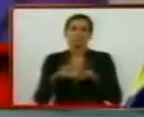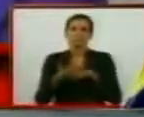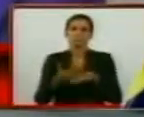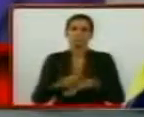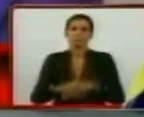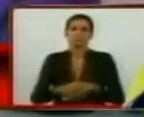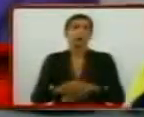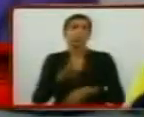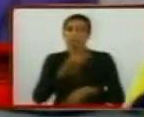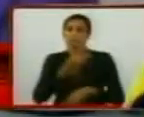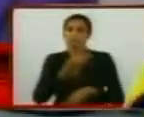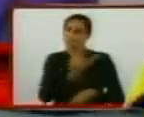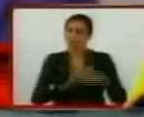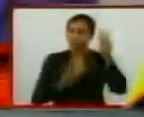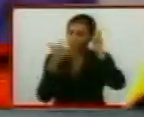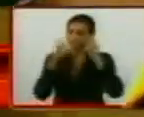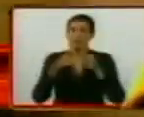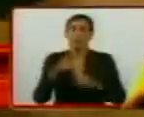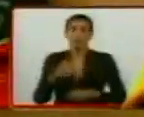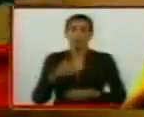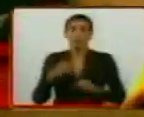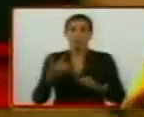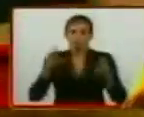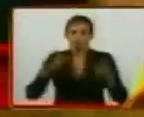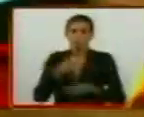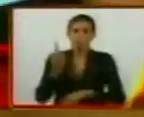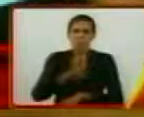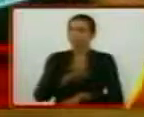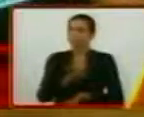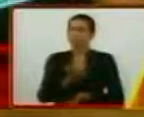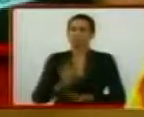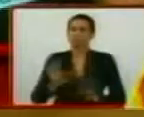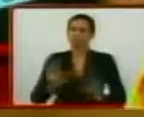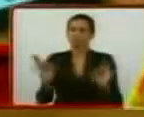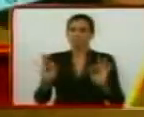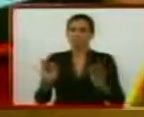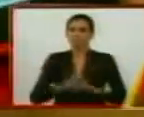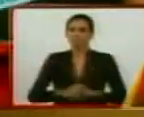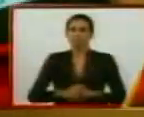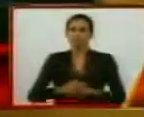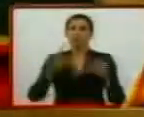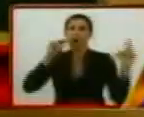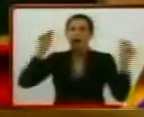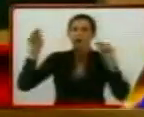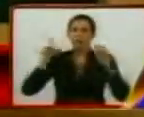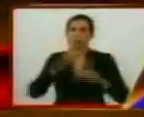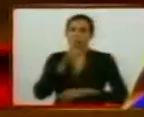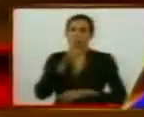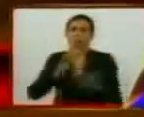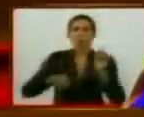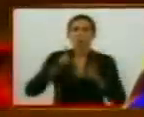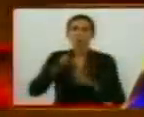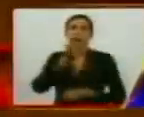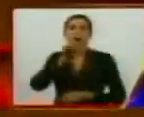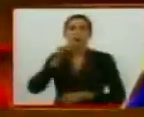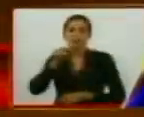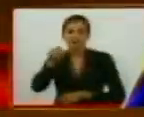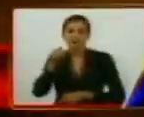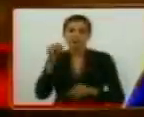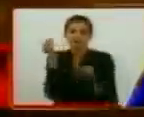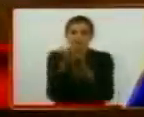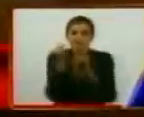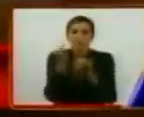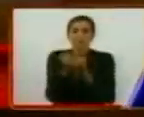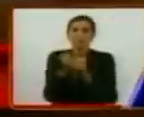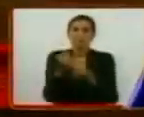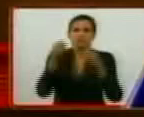gusta el presidente, no le deseo el mal. Hay quienes piensan que esos rumores publicados en internet pretenden crear matrices de opinión